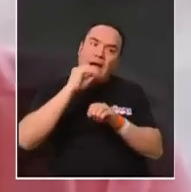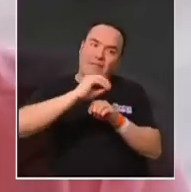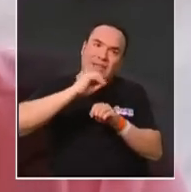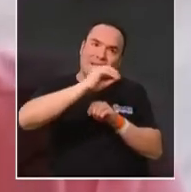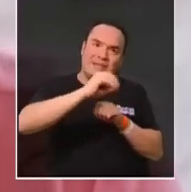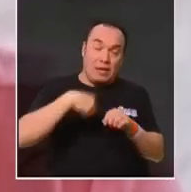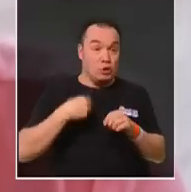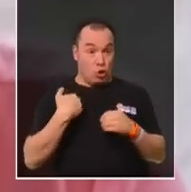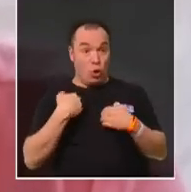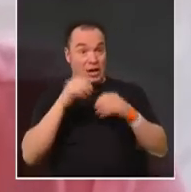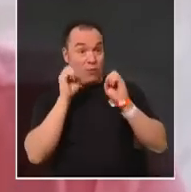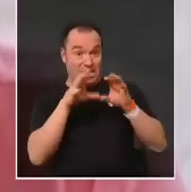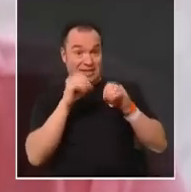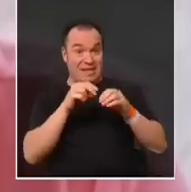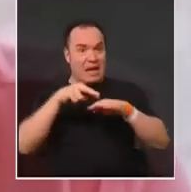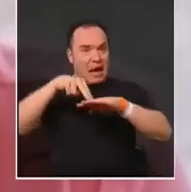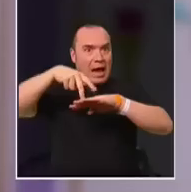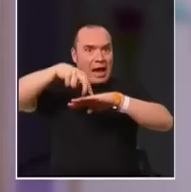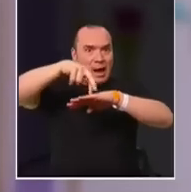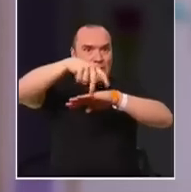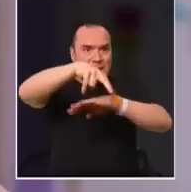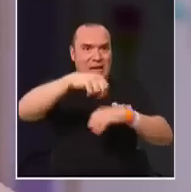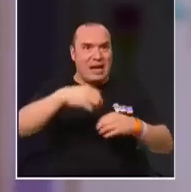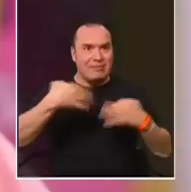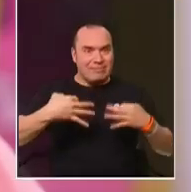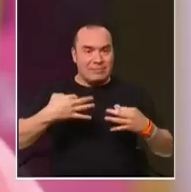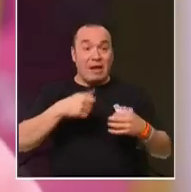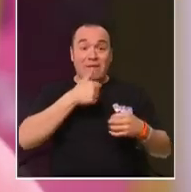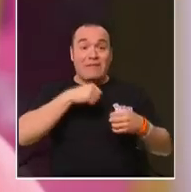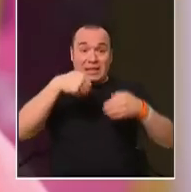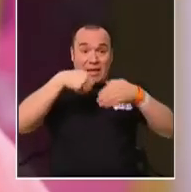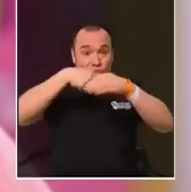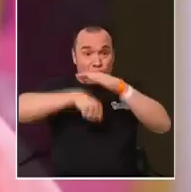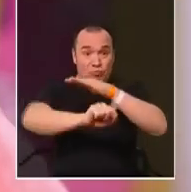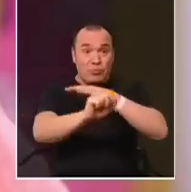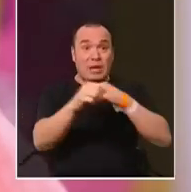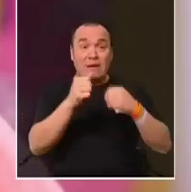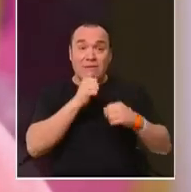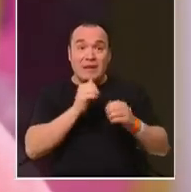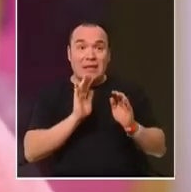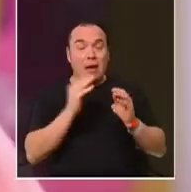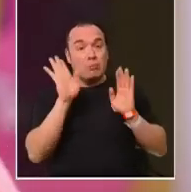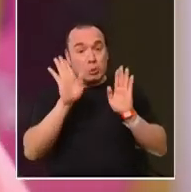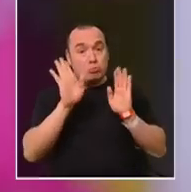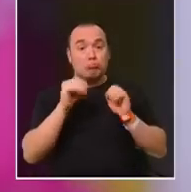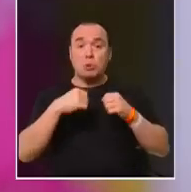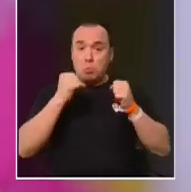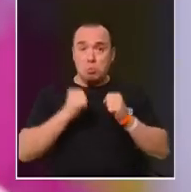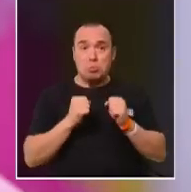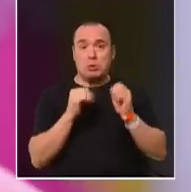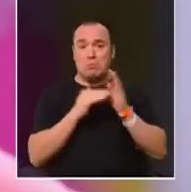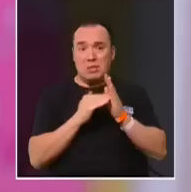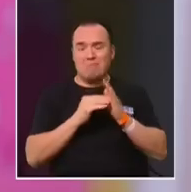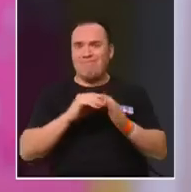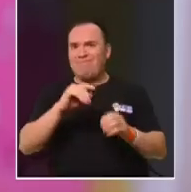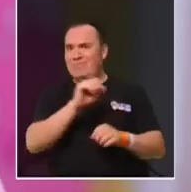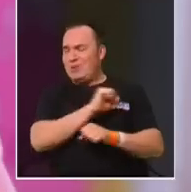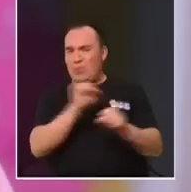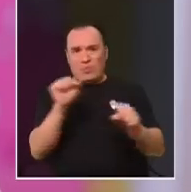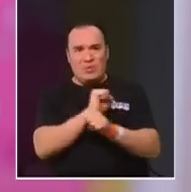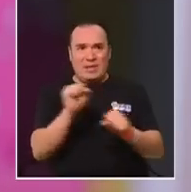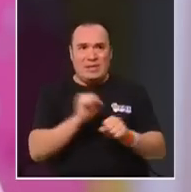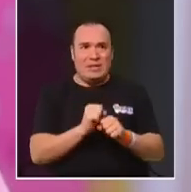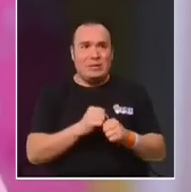a caminar. ¿Sí? Todavía no nace, no puedo esperar más, no puedo. Voy